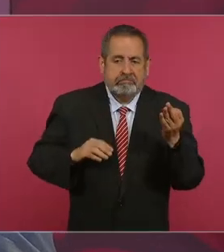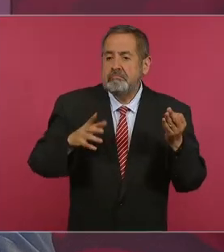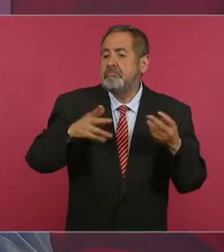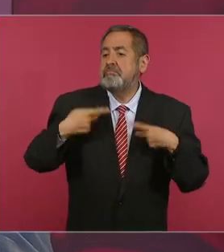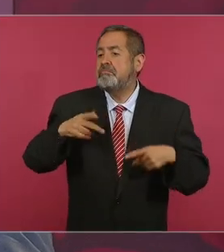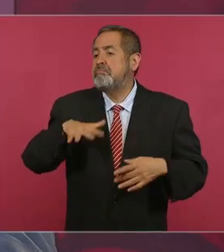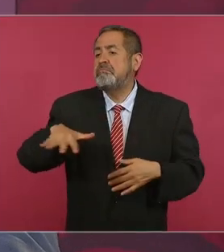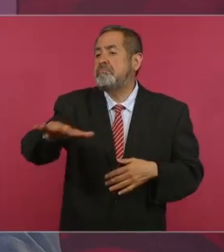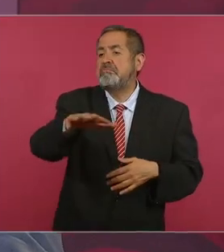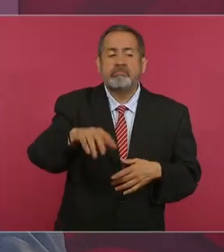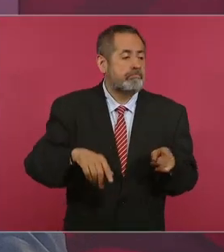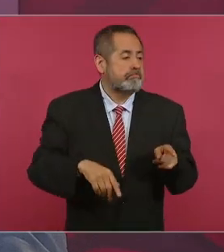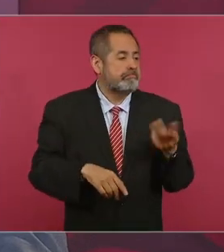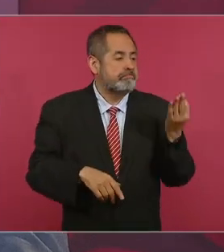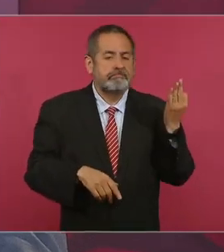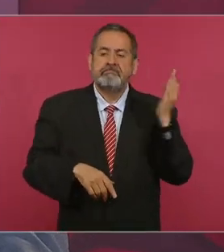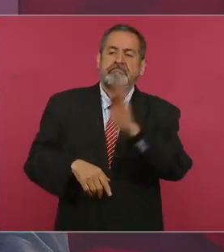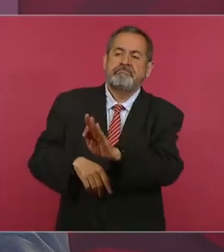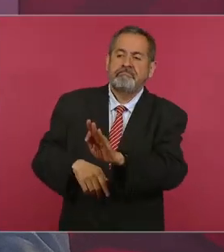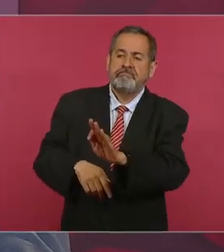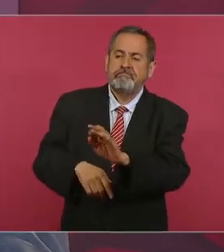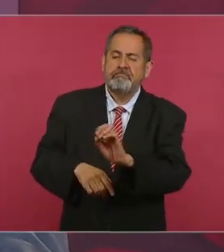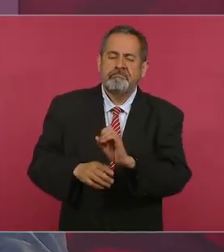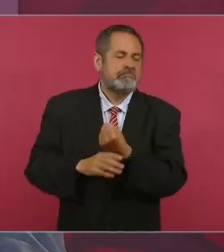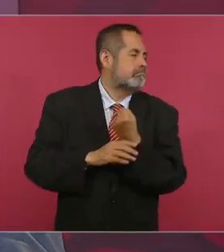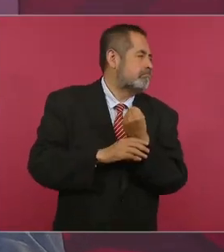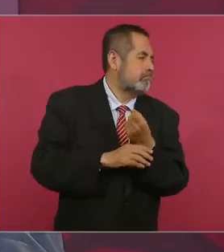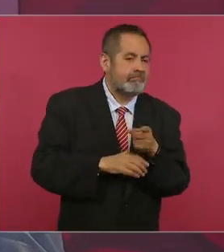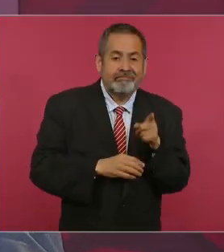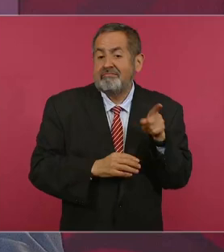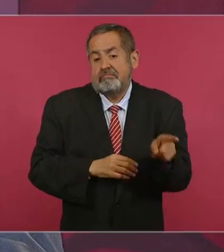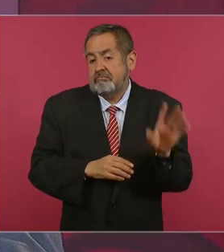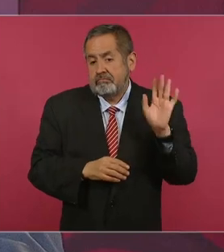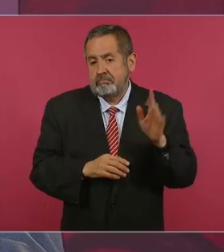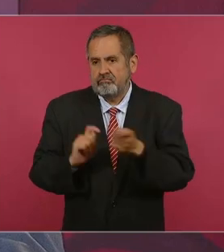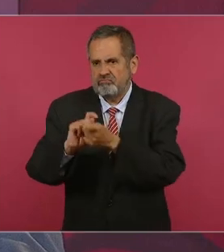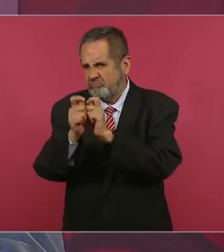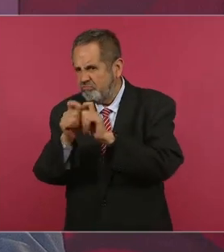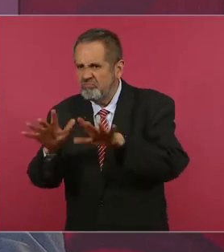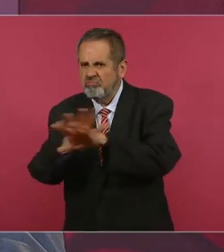Traicionaron al proyecto de transformación.